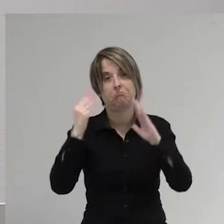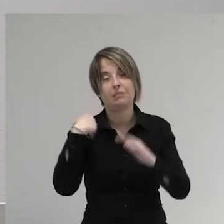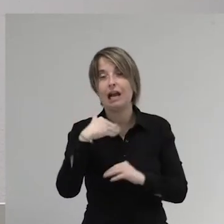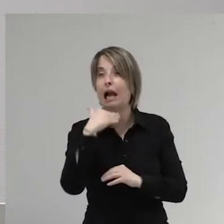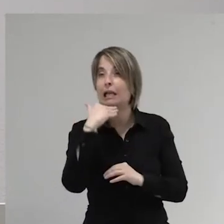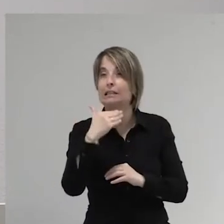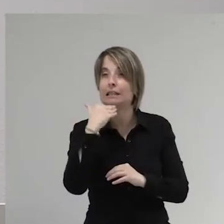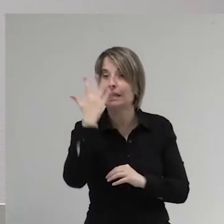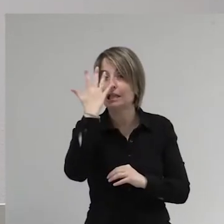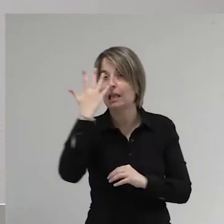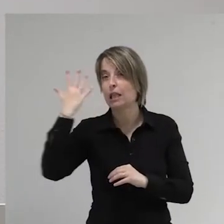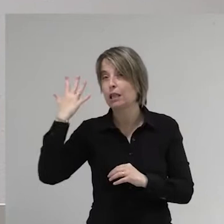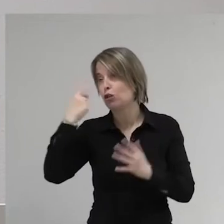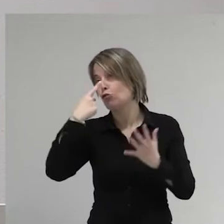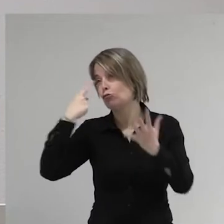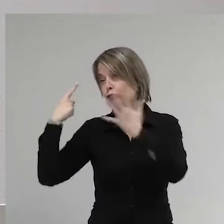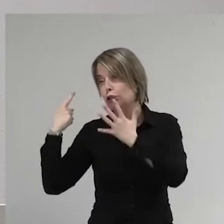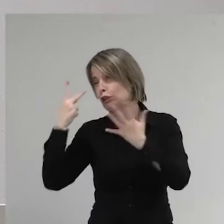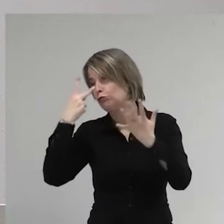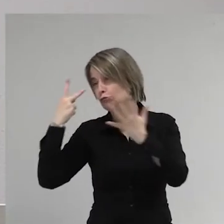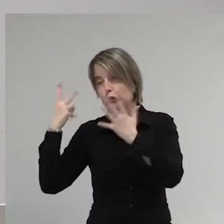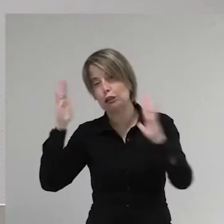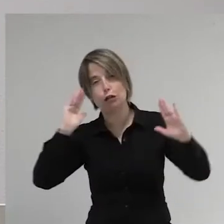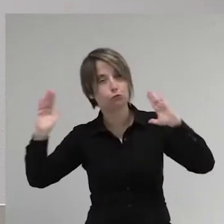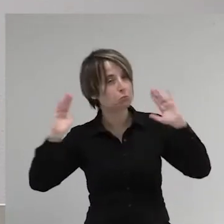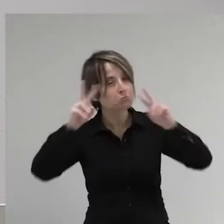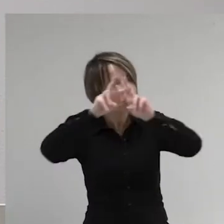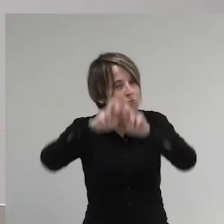unos 5, 6, 7 años, podríamos casi 6 años.